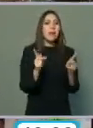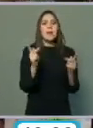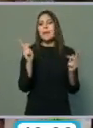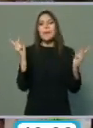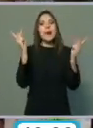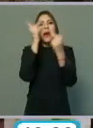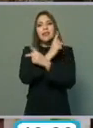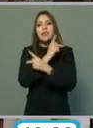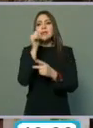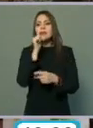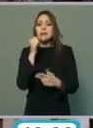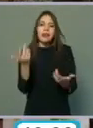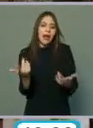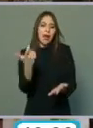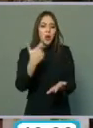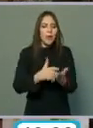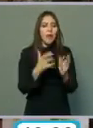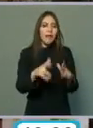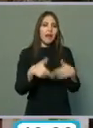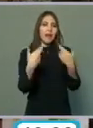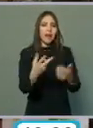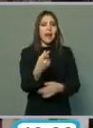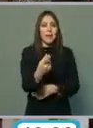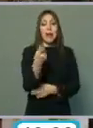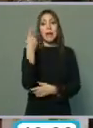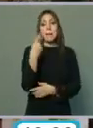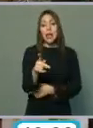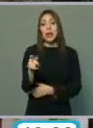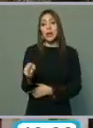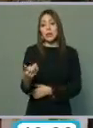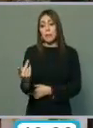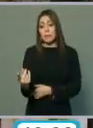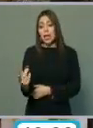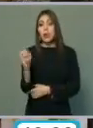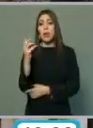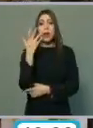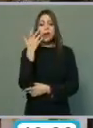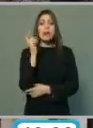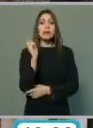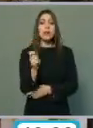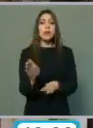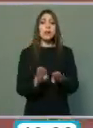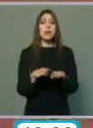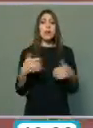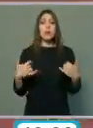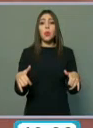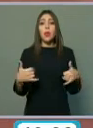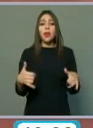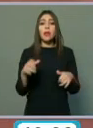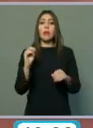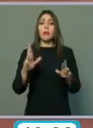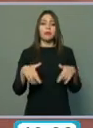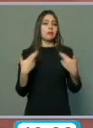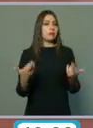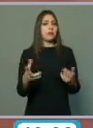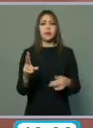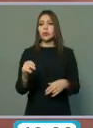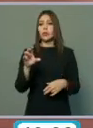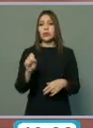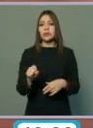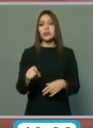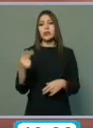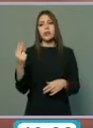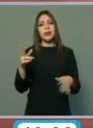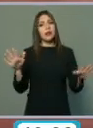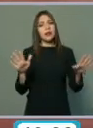Pero, pues, al final los perros o los gatos no son juguetes, no son regalos. Y creo que sí cambia mucho la perspectiva